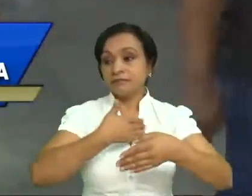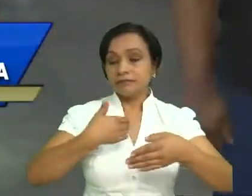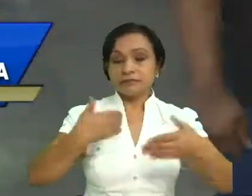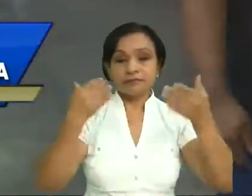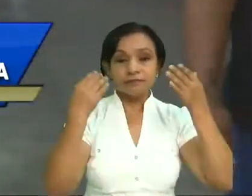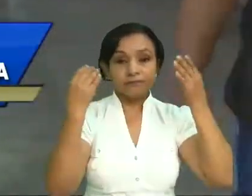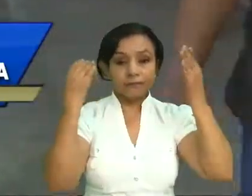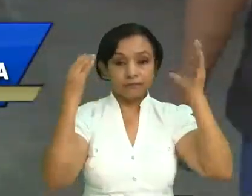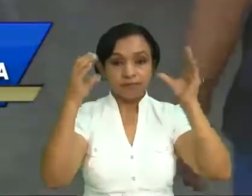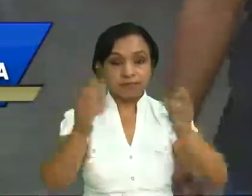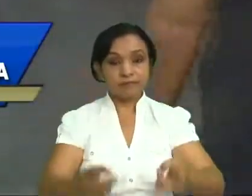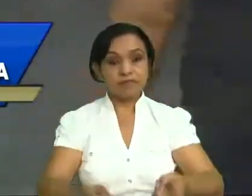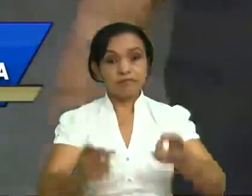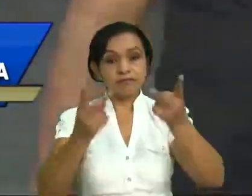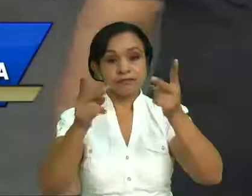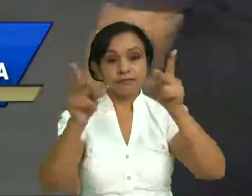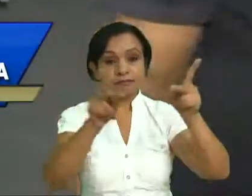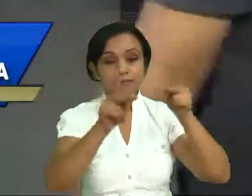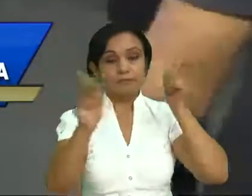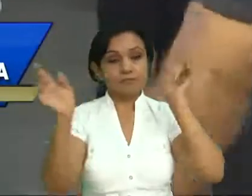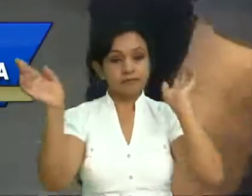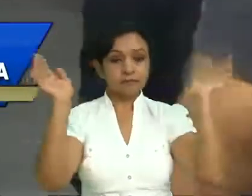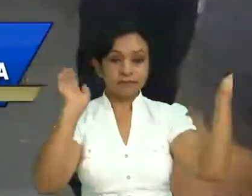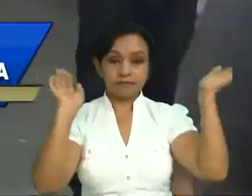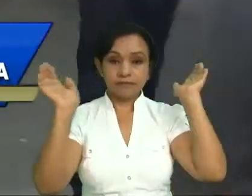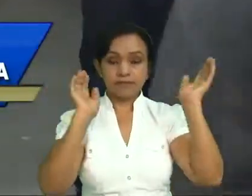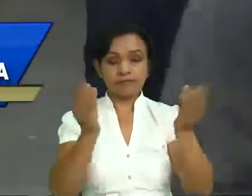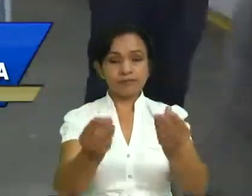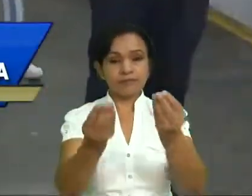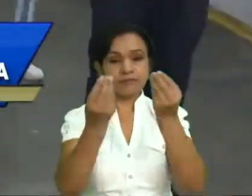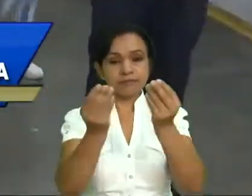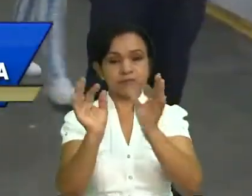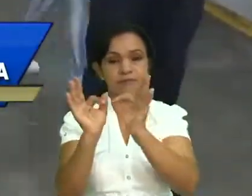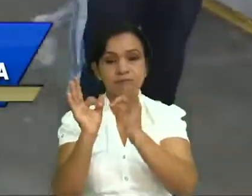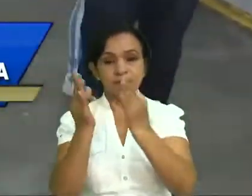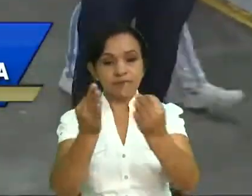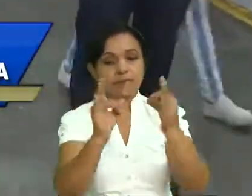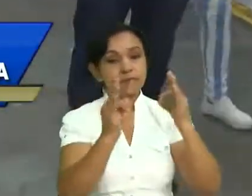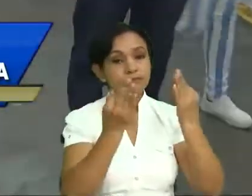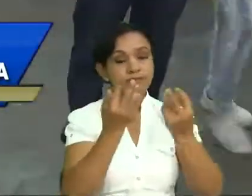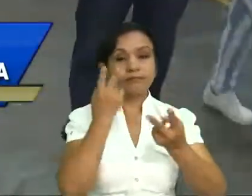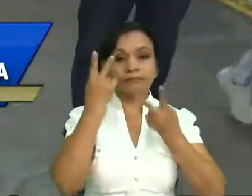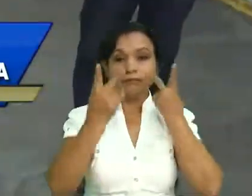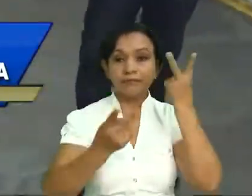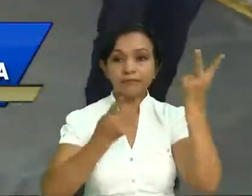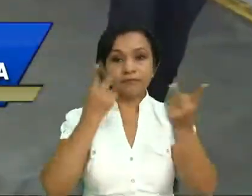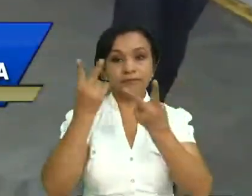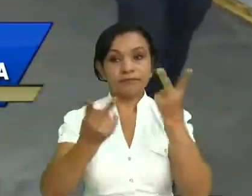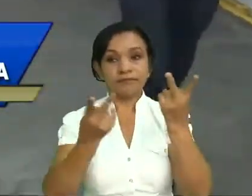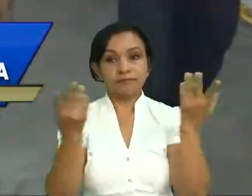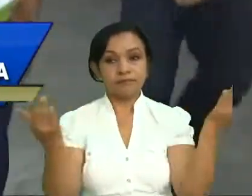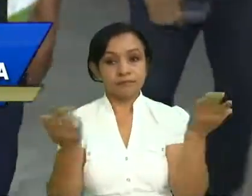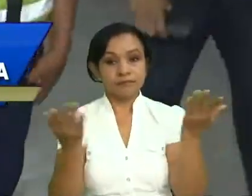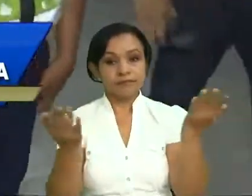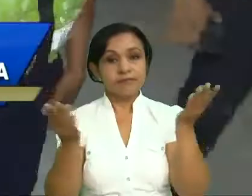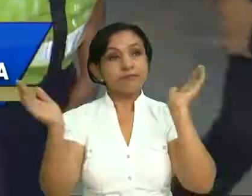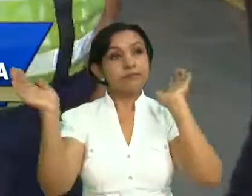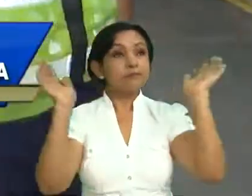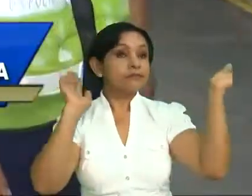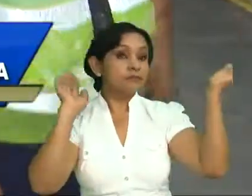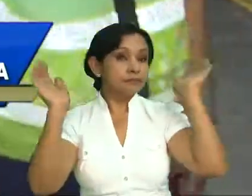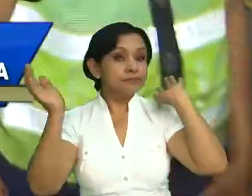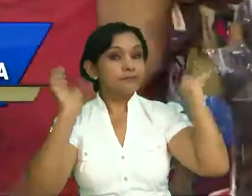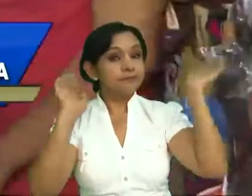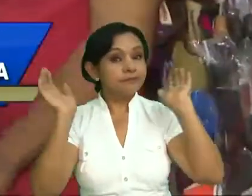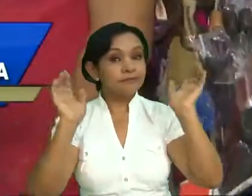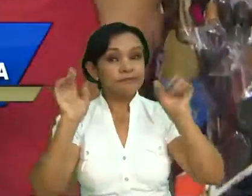condiciones de vida de los comerciantes, pero de las miles de familias que los visitan. Así es que los mercados son los lugares,